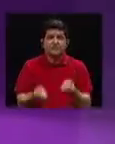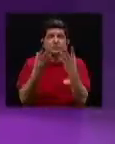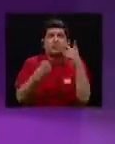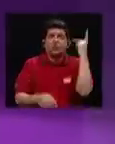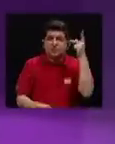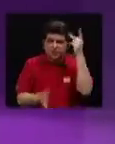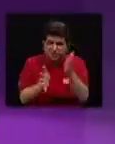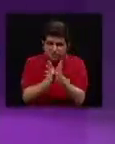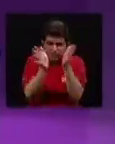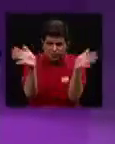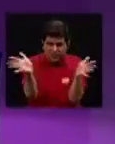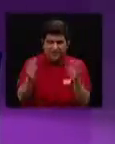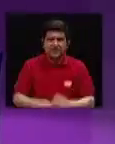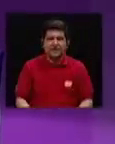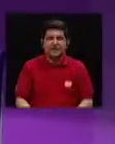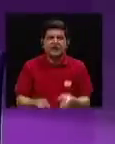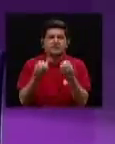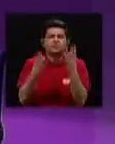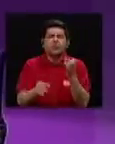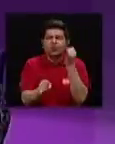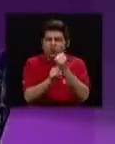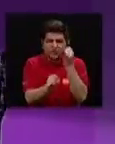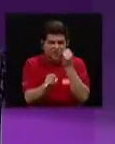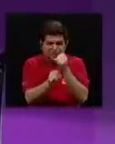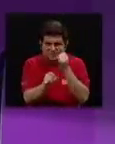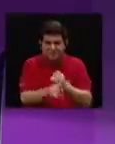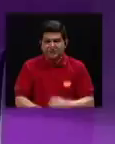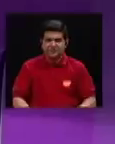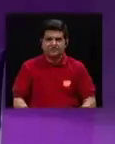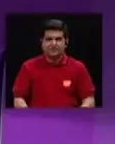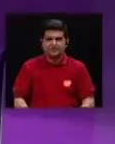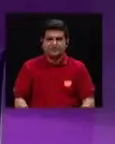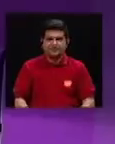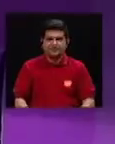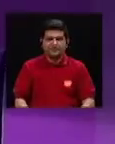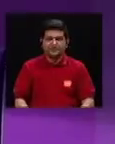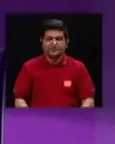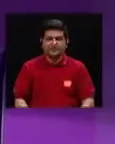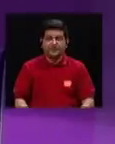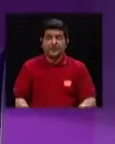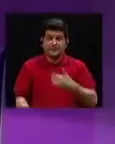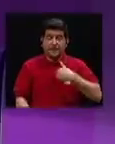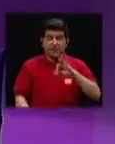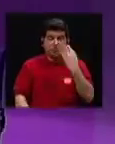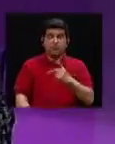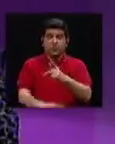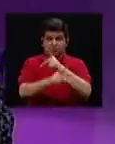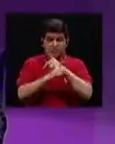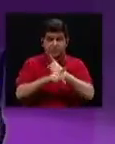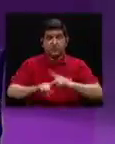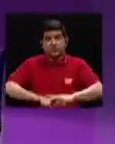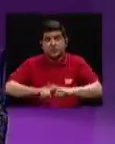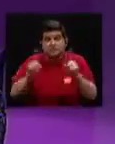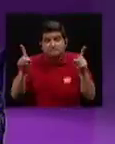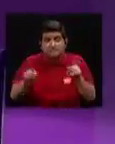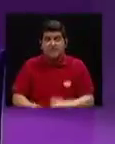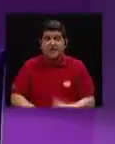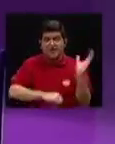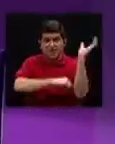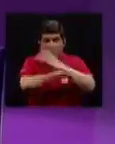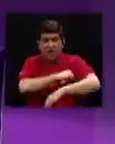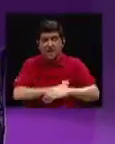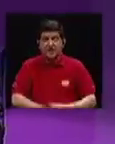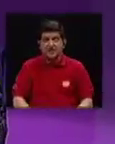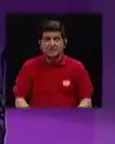públicas muchas instituciones en fin eh eh de Amparo y sin embargo es la penalización de las mujeres